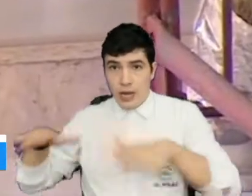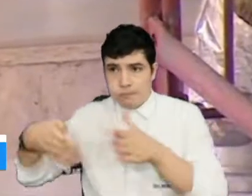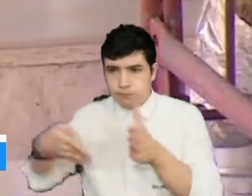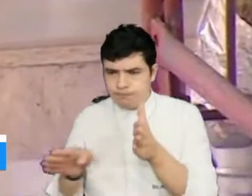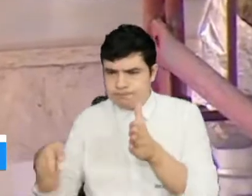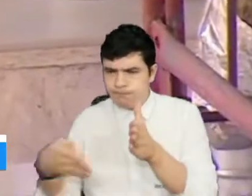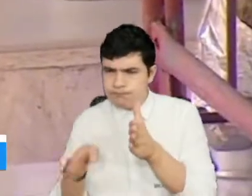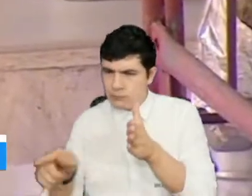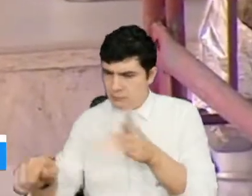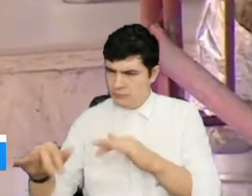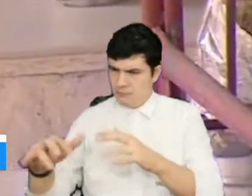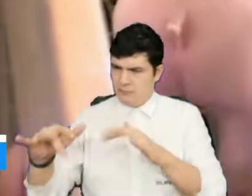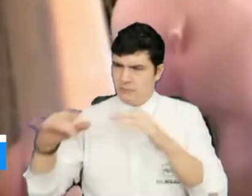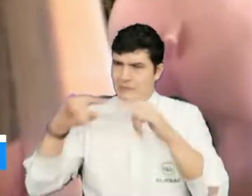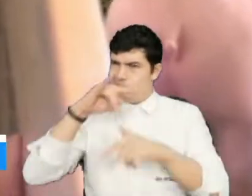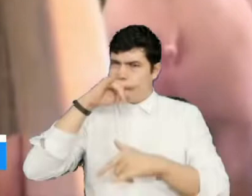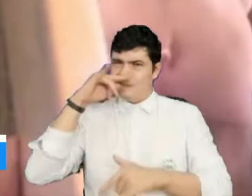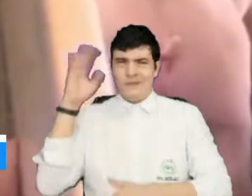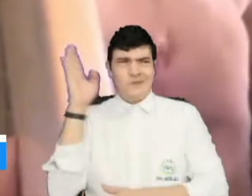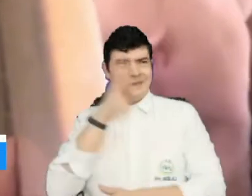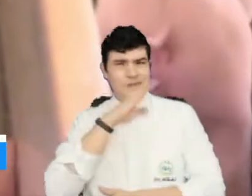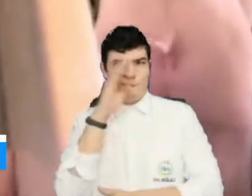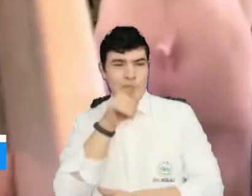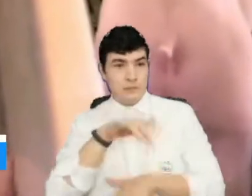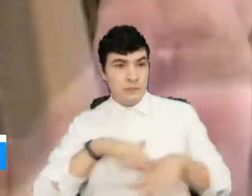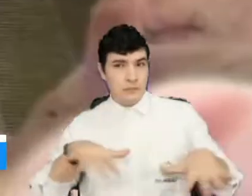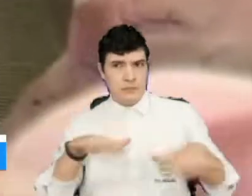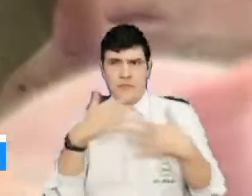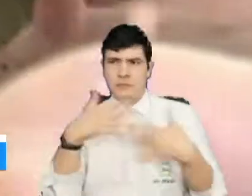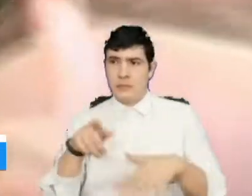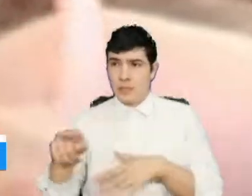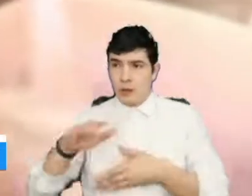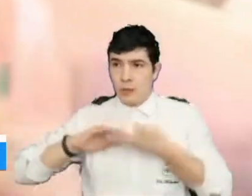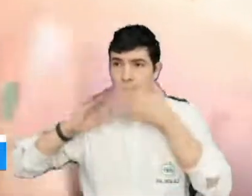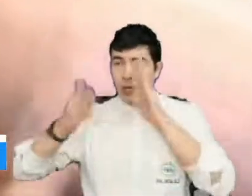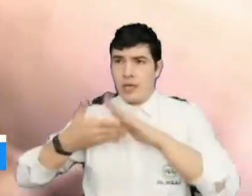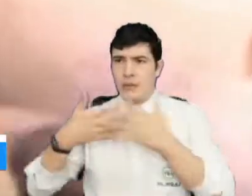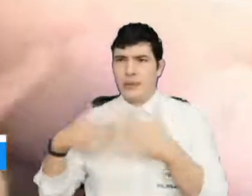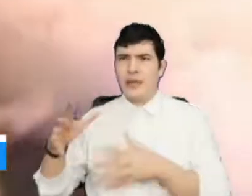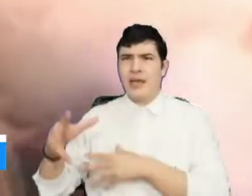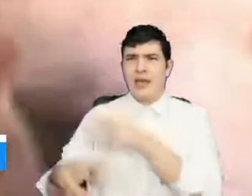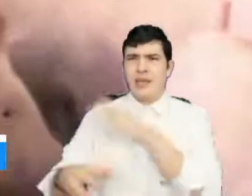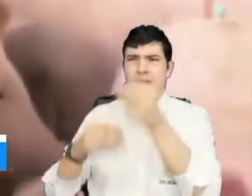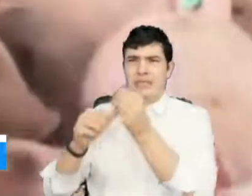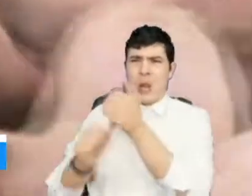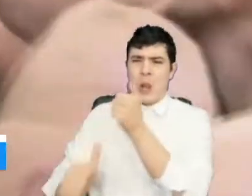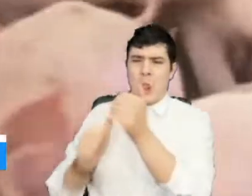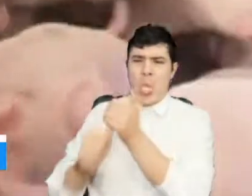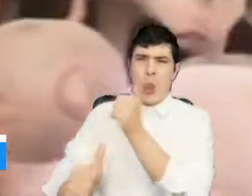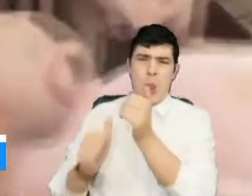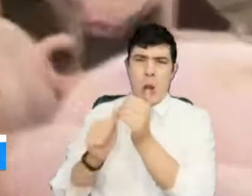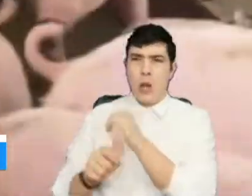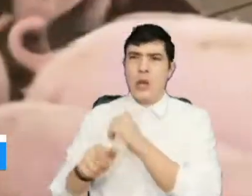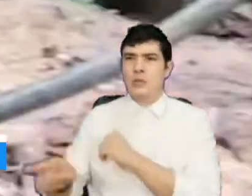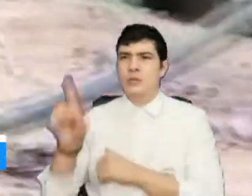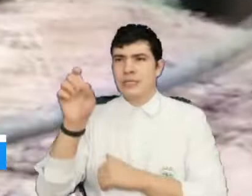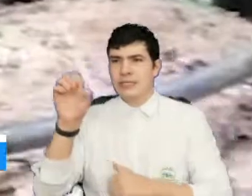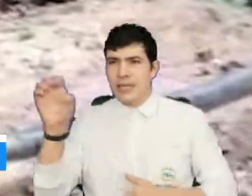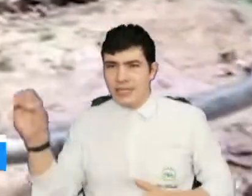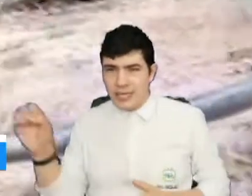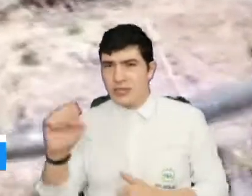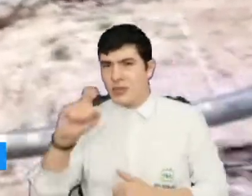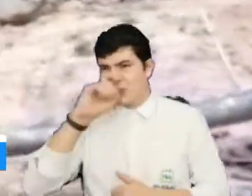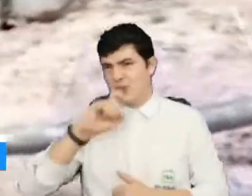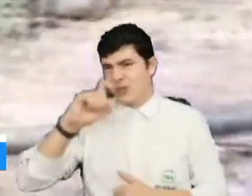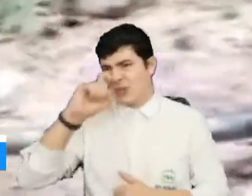ofensivos a los vecinos del sector, además de arrojar las heces de más de 600 animales a una quebrada que abastece a